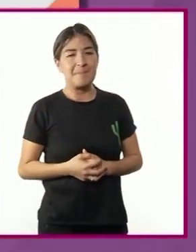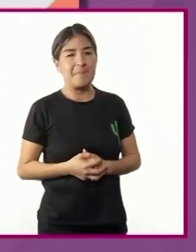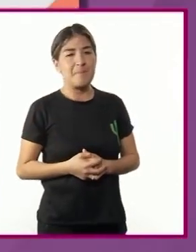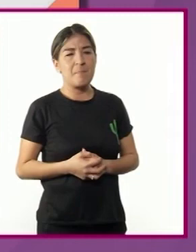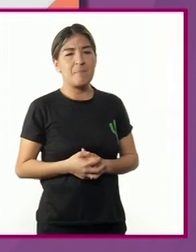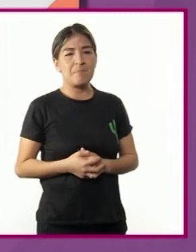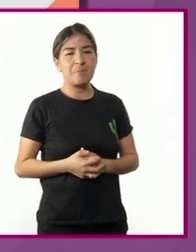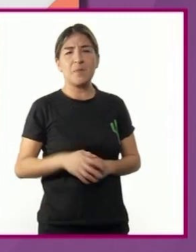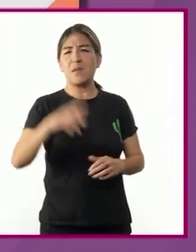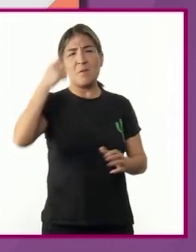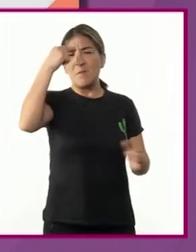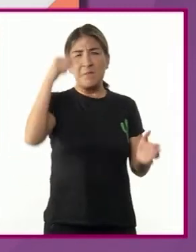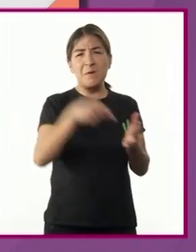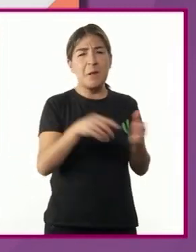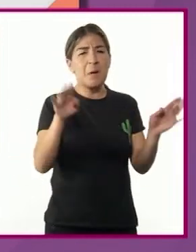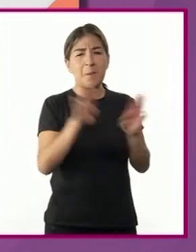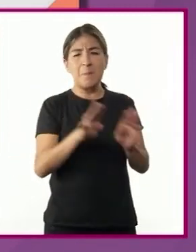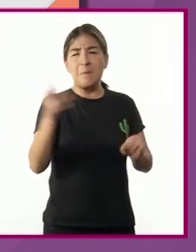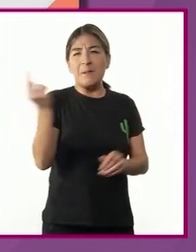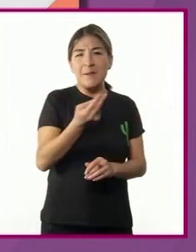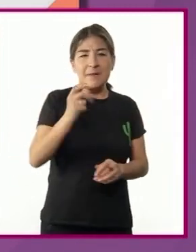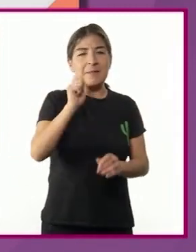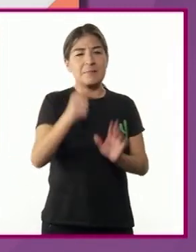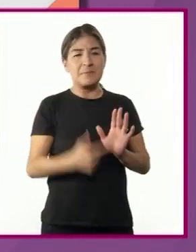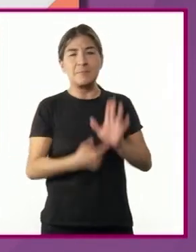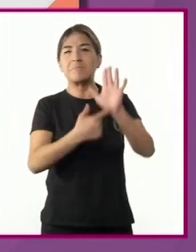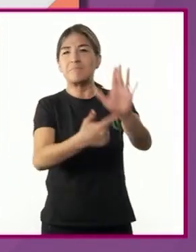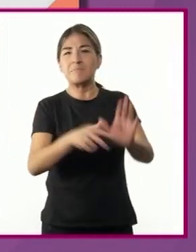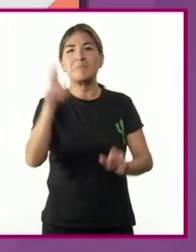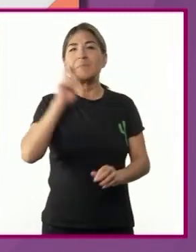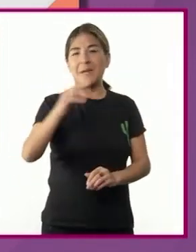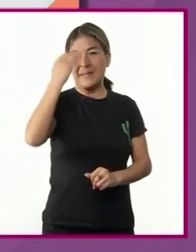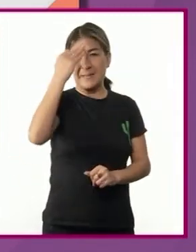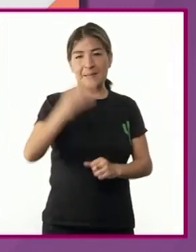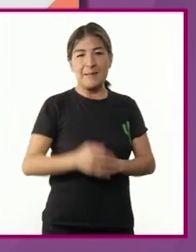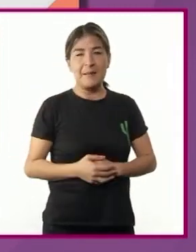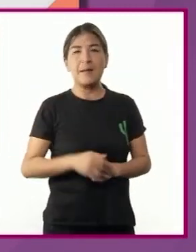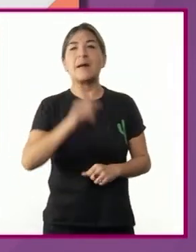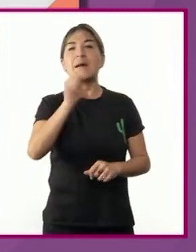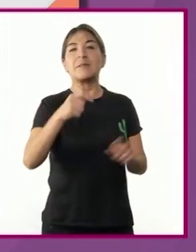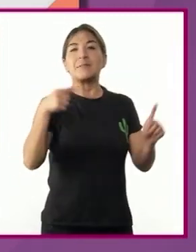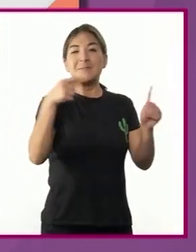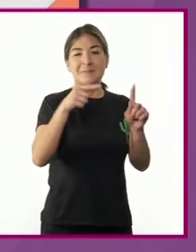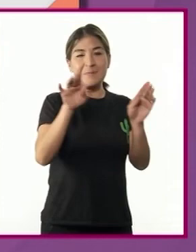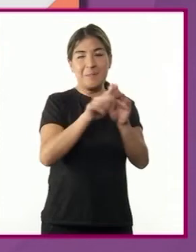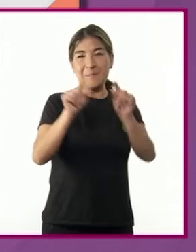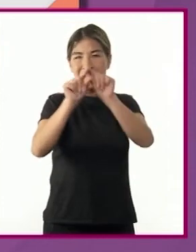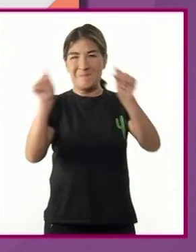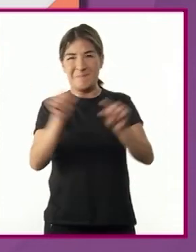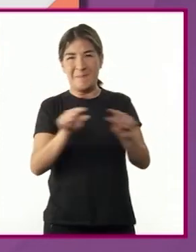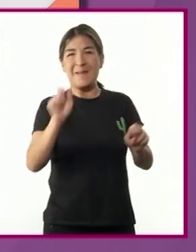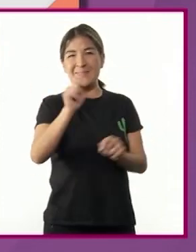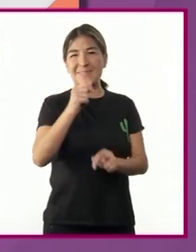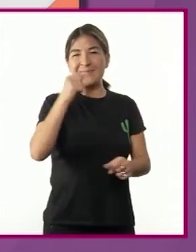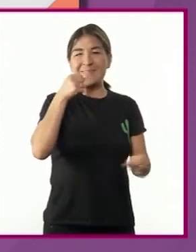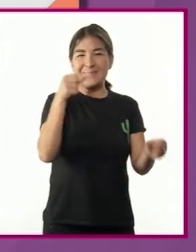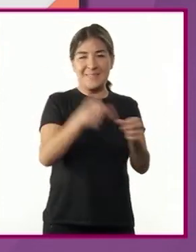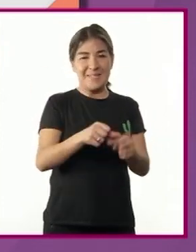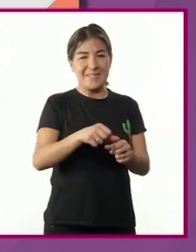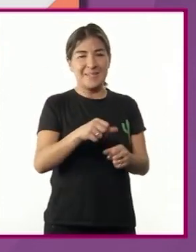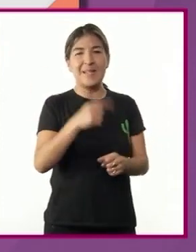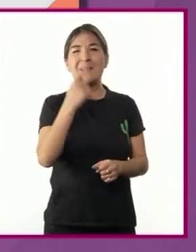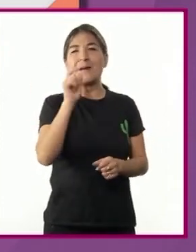No creímos que fuera necesario comprobar el tiempo. La parte que aparece destacada es la